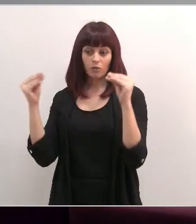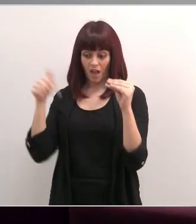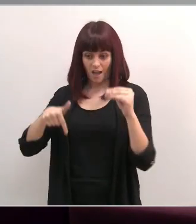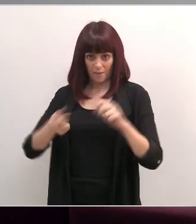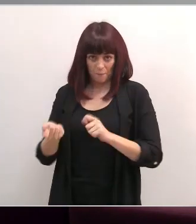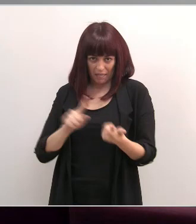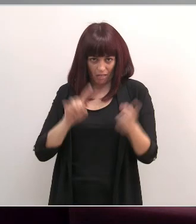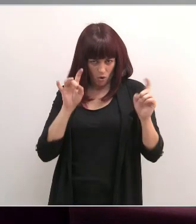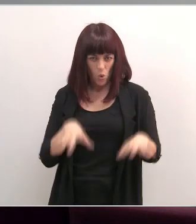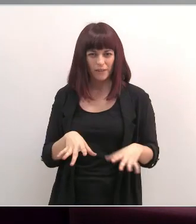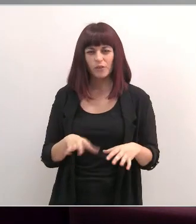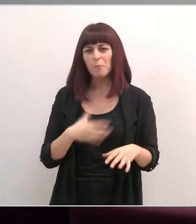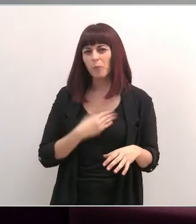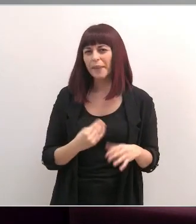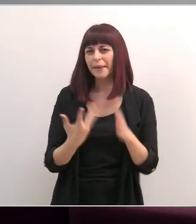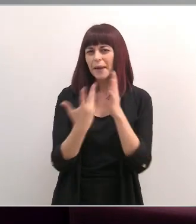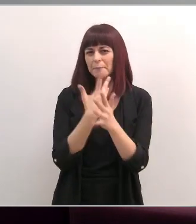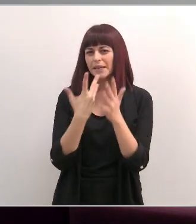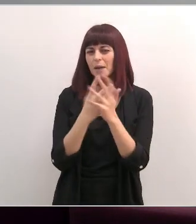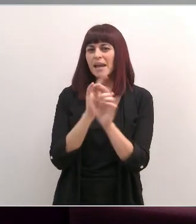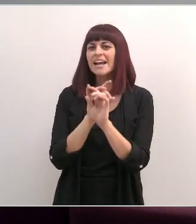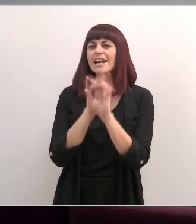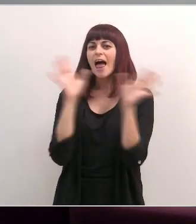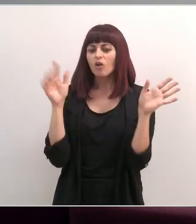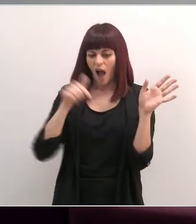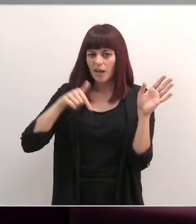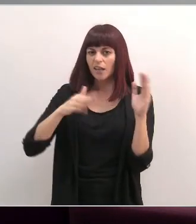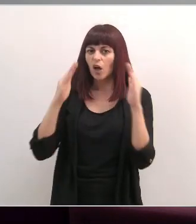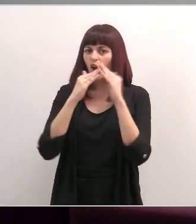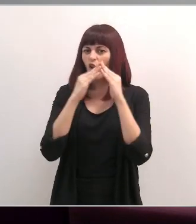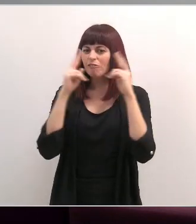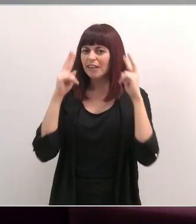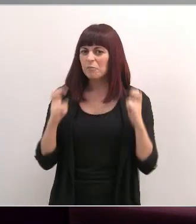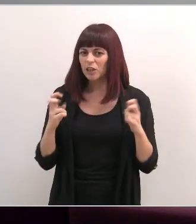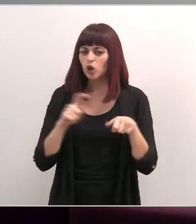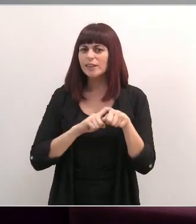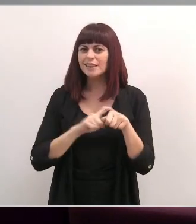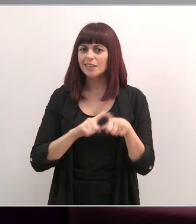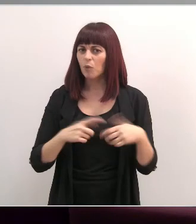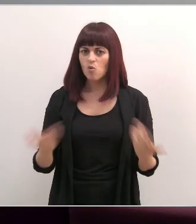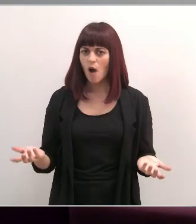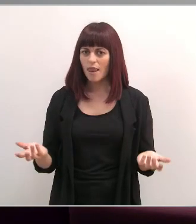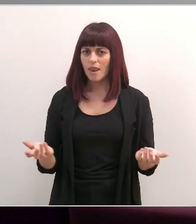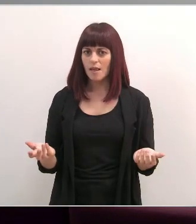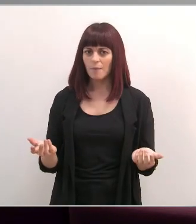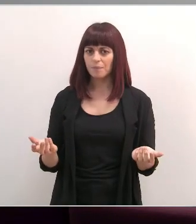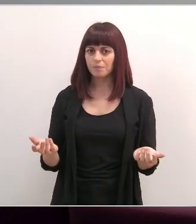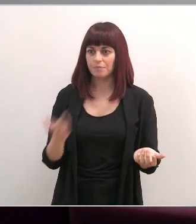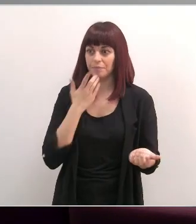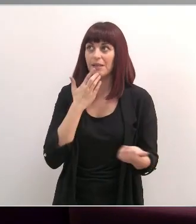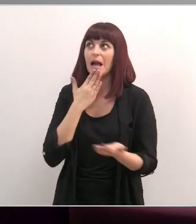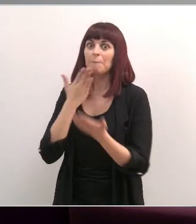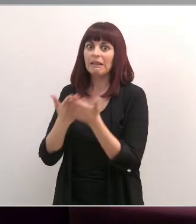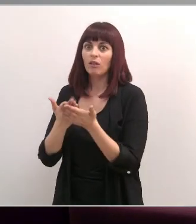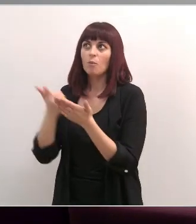Entonces, es por si me puede aclarar qué confinamiento domiciliario, qué tipo de confinamiento domiciliario están solicitando entonces al Ministerio